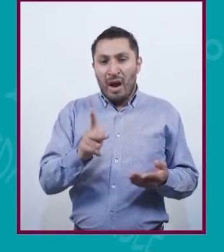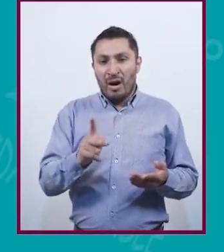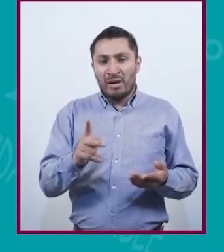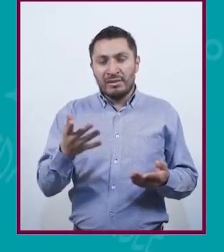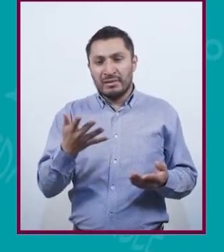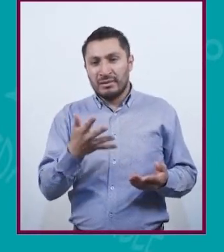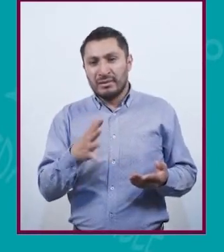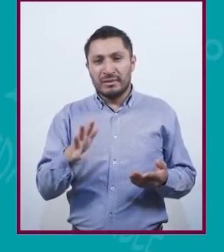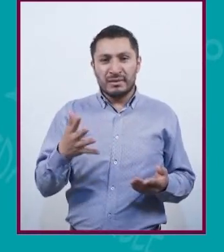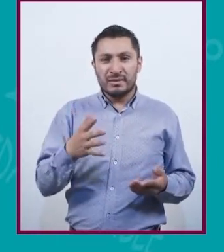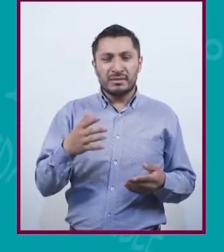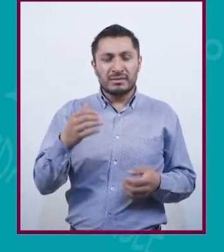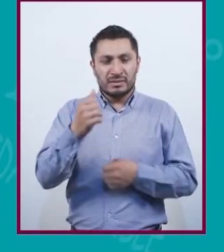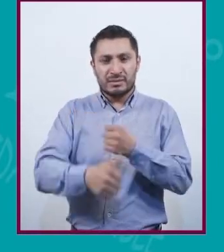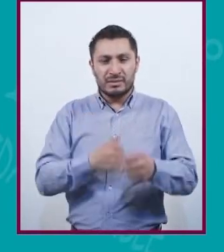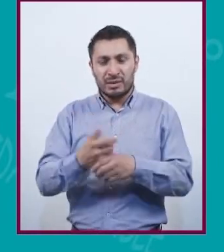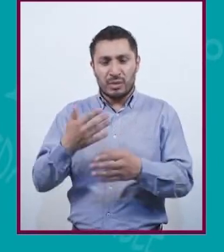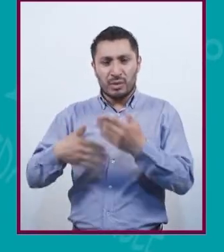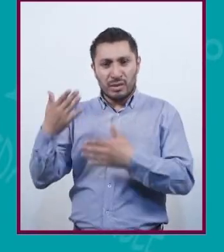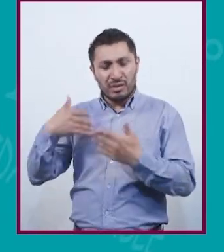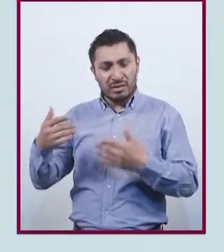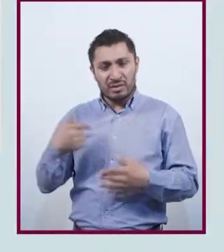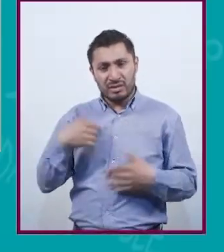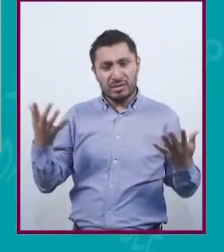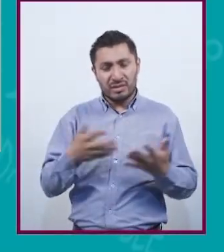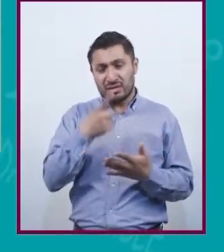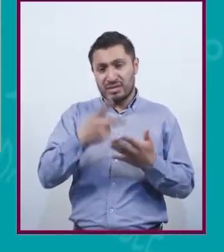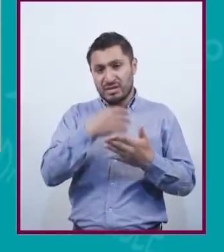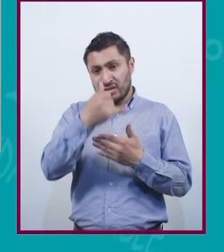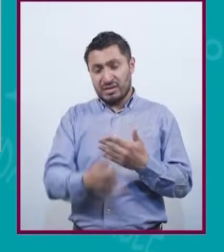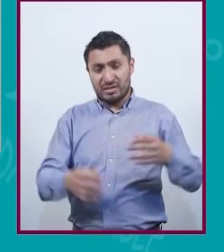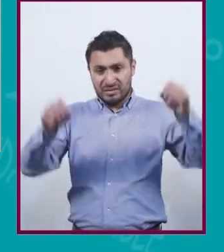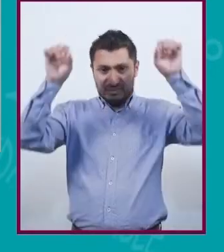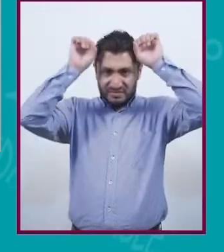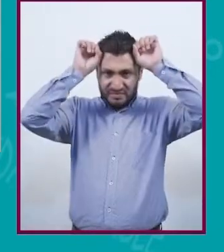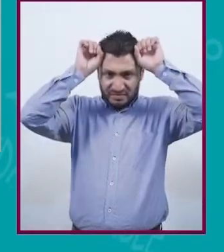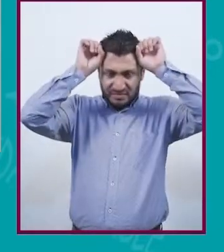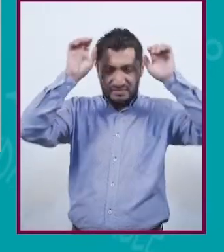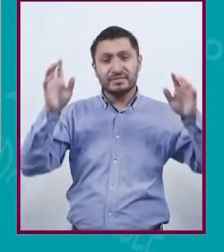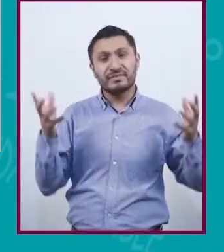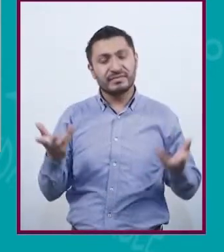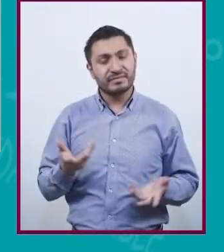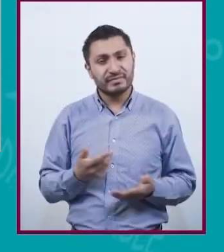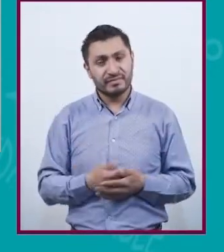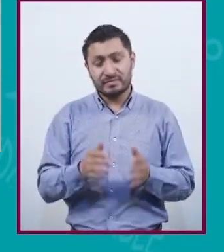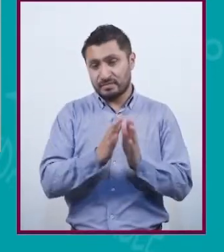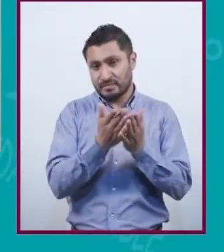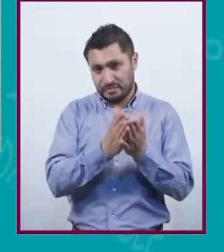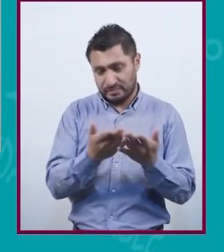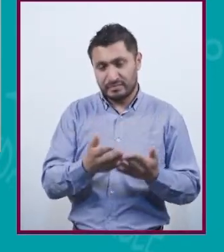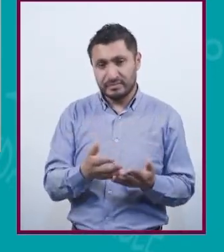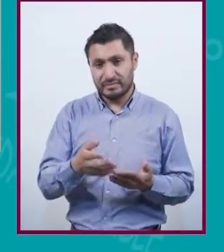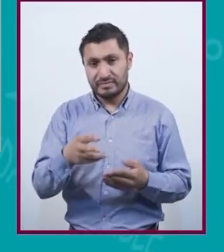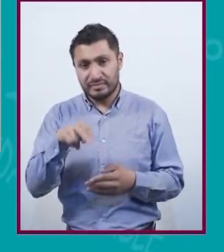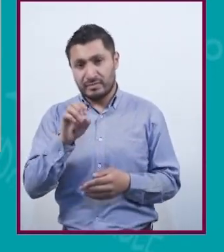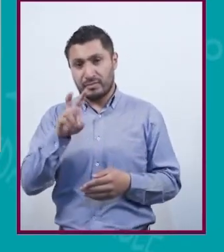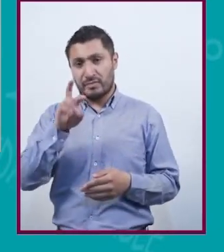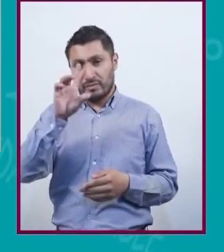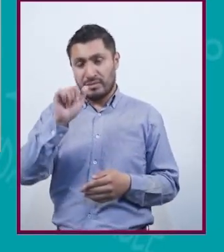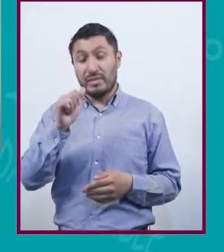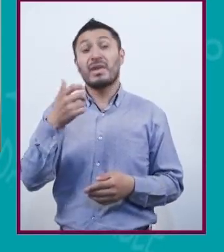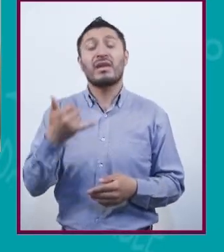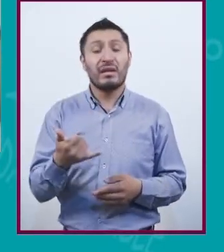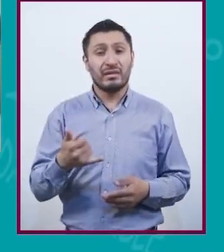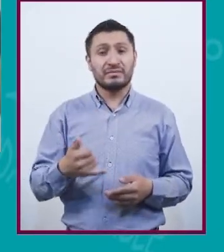un ser humano o más o menos. No la leí como tal, pero hace muchos años hice